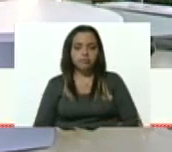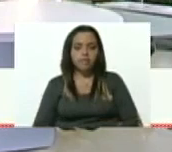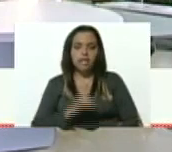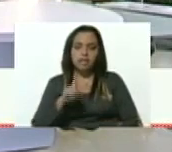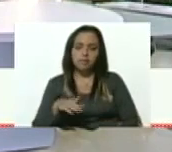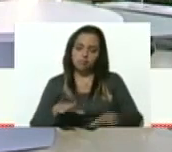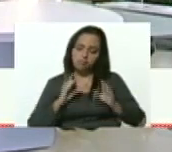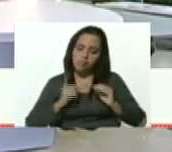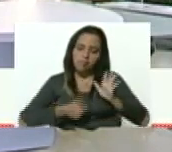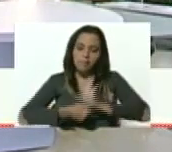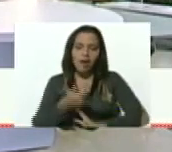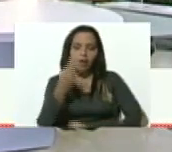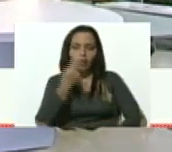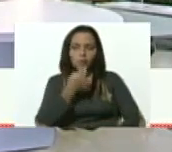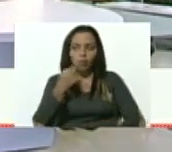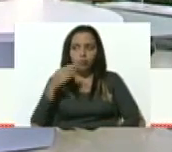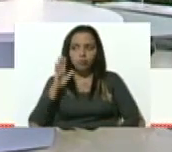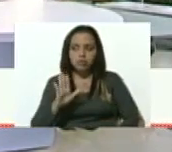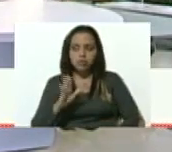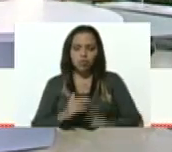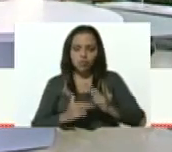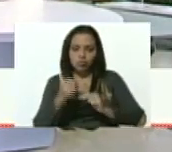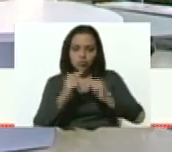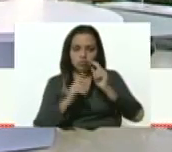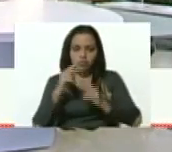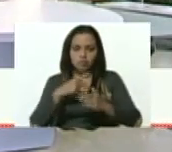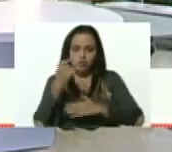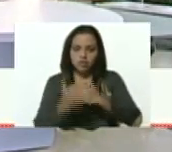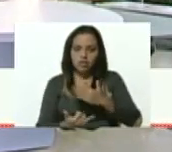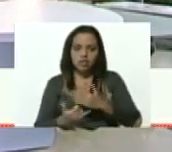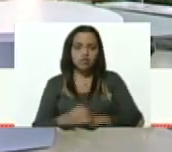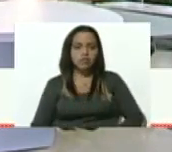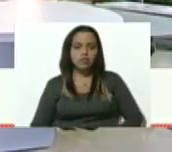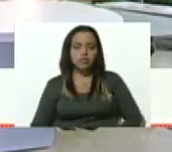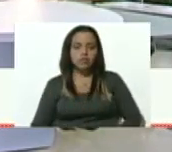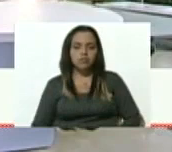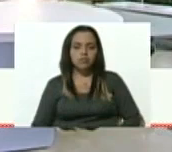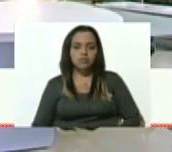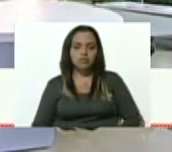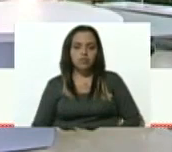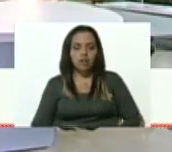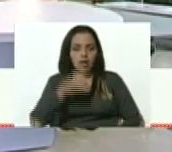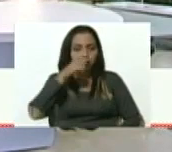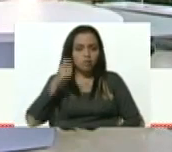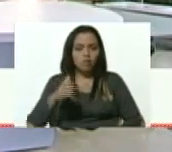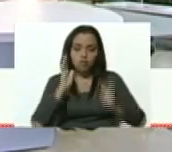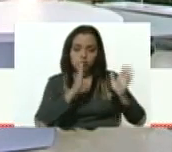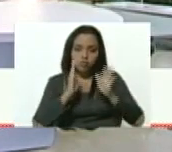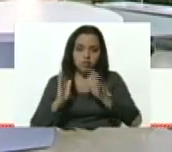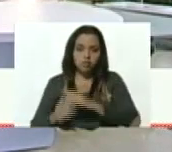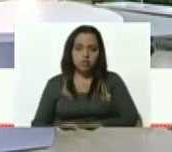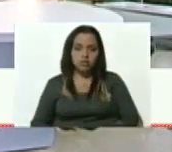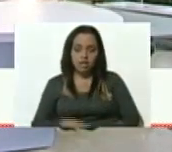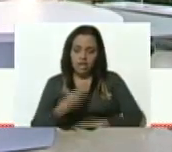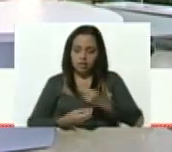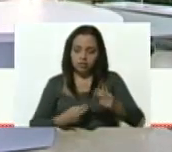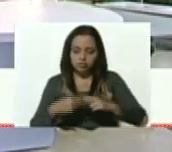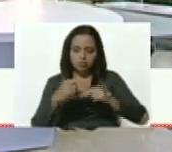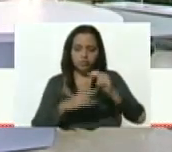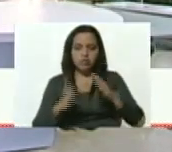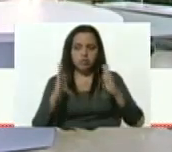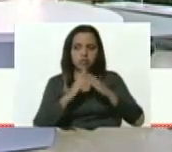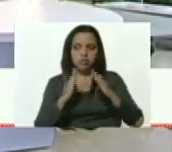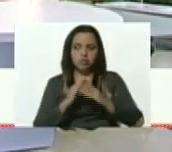asumir mayor compromiso de construcción del proyecto original. Pueblo organizado construyendo su vivienda,